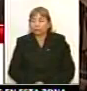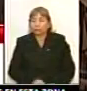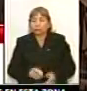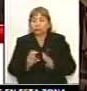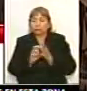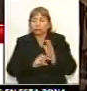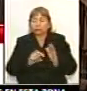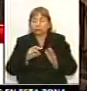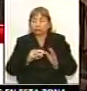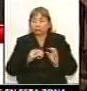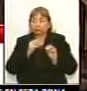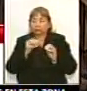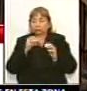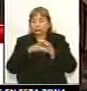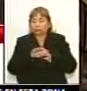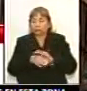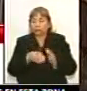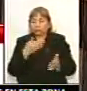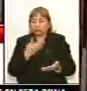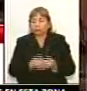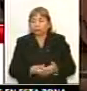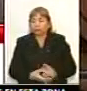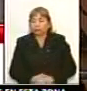predictamen, se pasa al archivo. Muchas gracias.